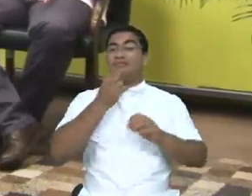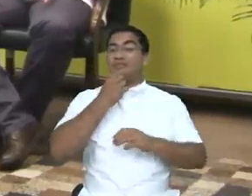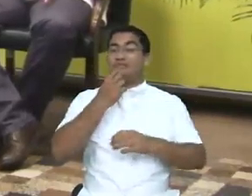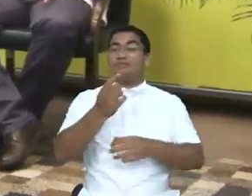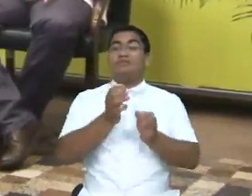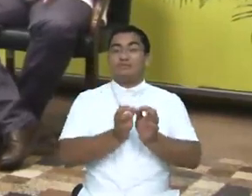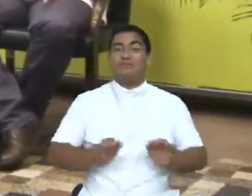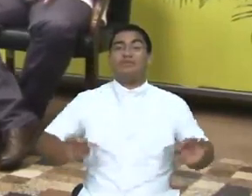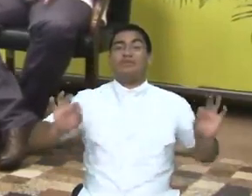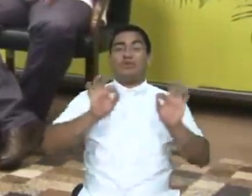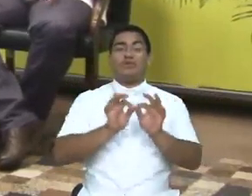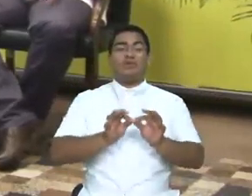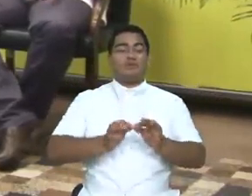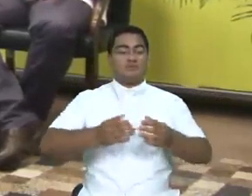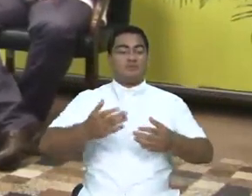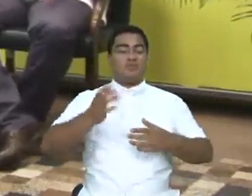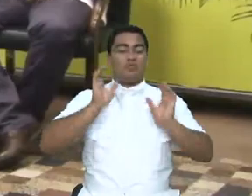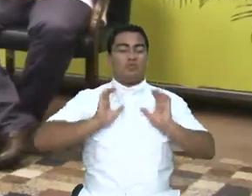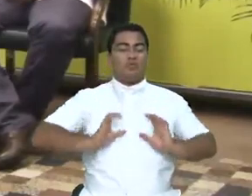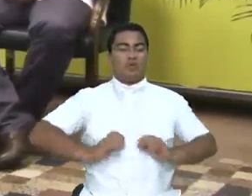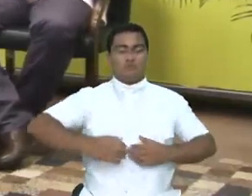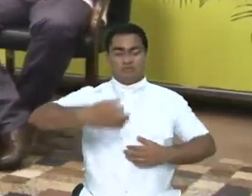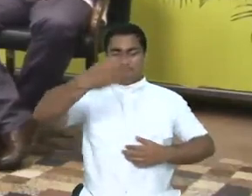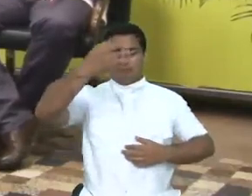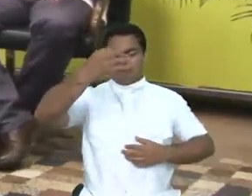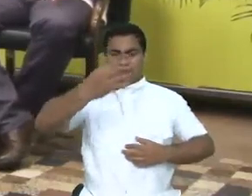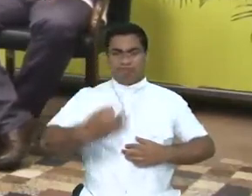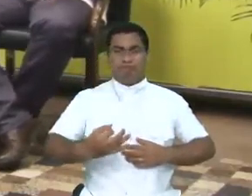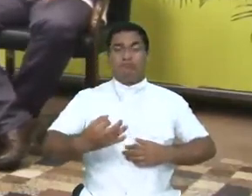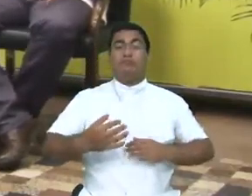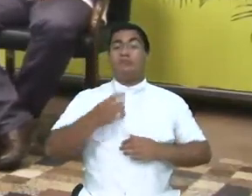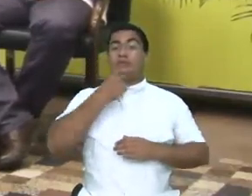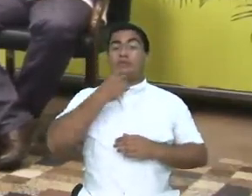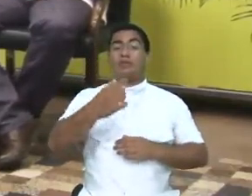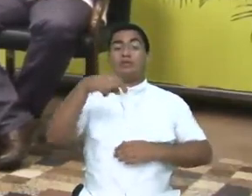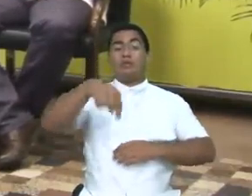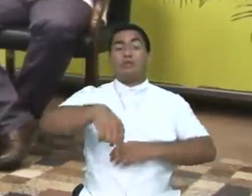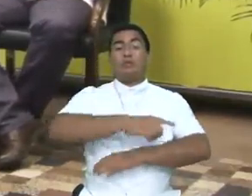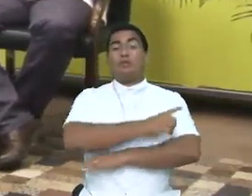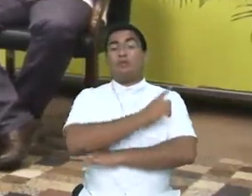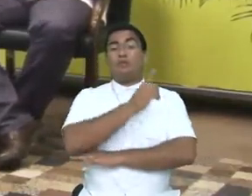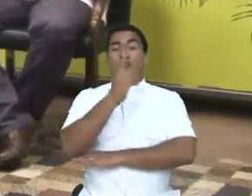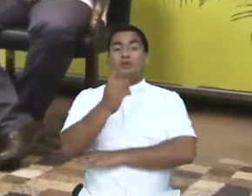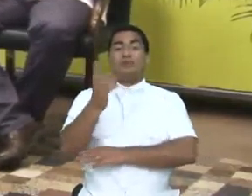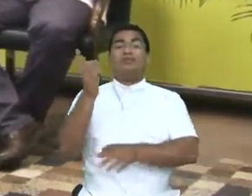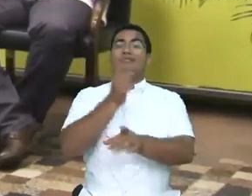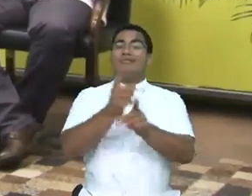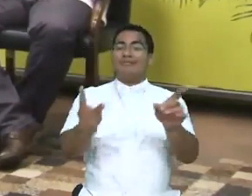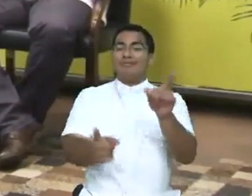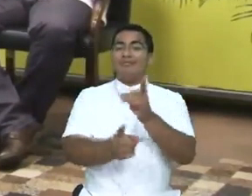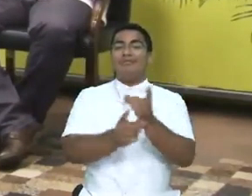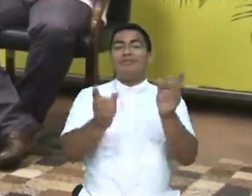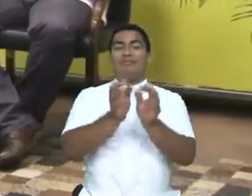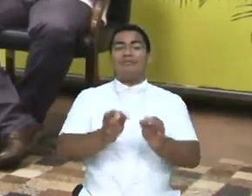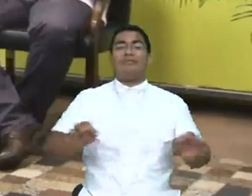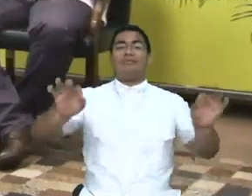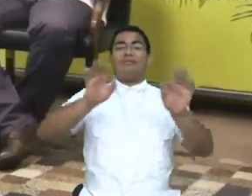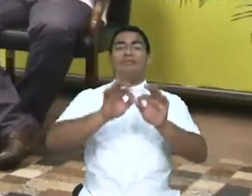higienes posturales que, claro, de hecho, con los protocolos que hoy en día existen, antes debería de ser obligatorio que en las